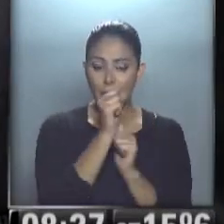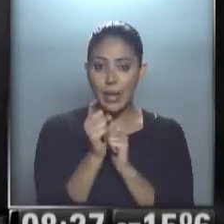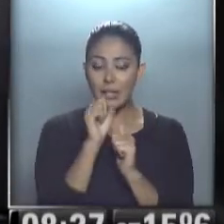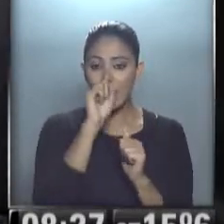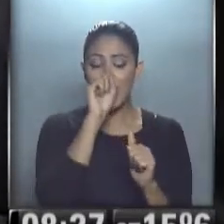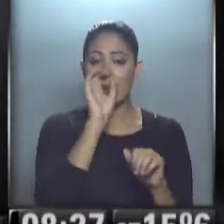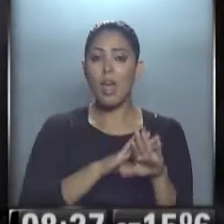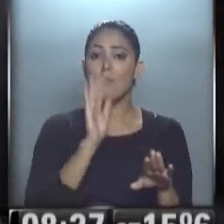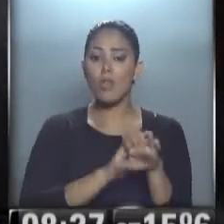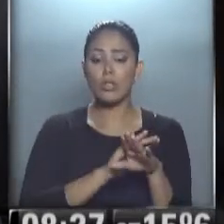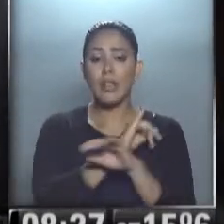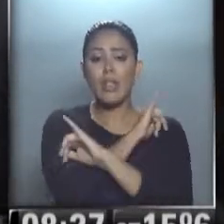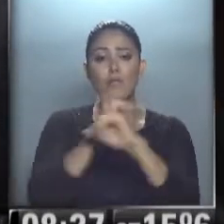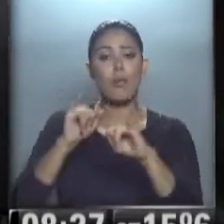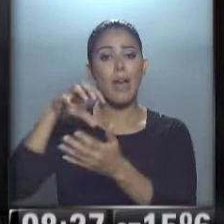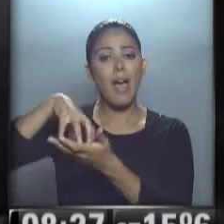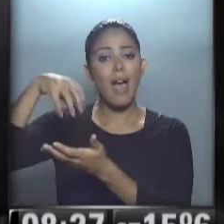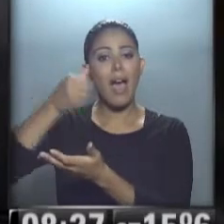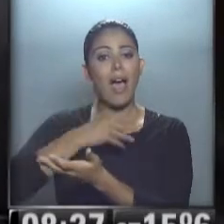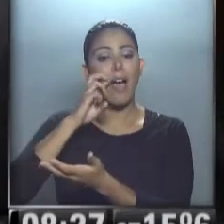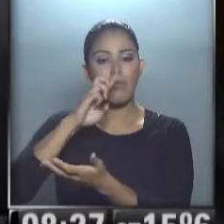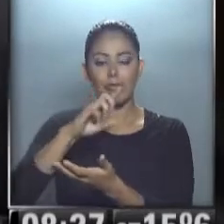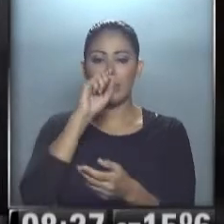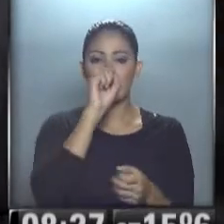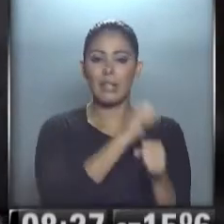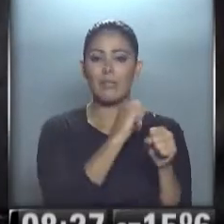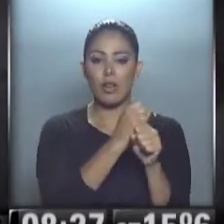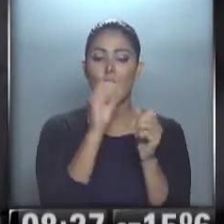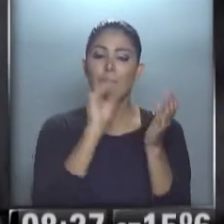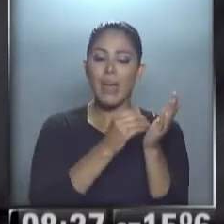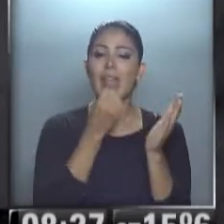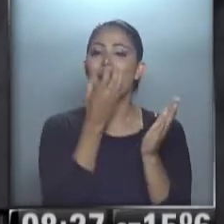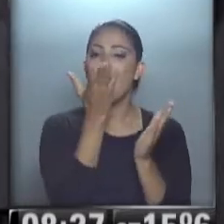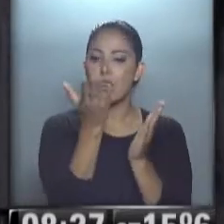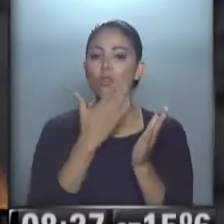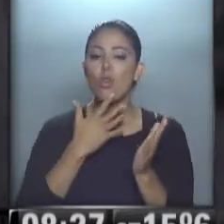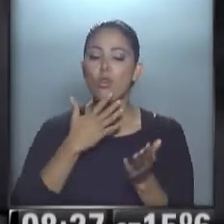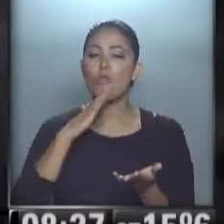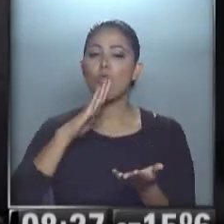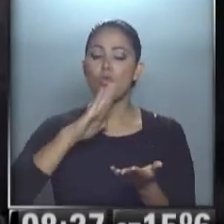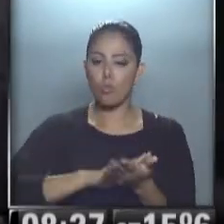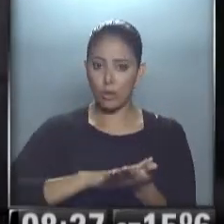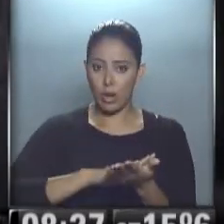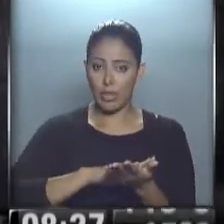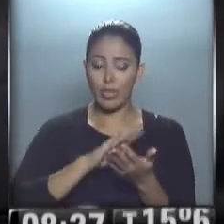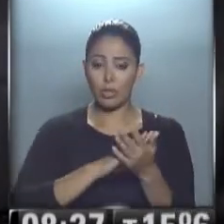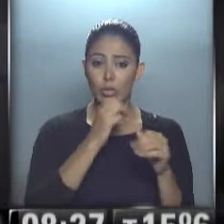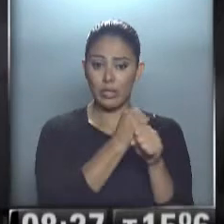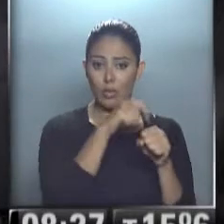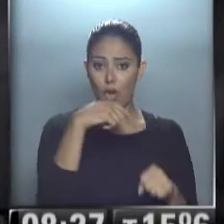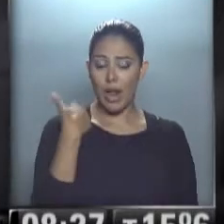encargan de informarle a la afip las actividades que tienen junto con la declaración jurada de lo que realizan en argentina